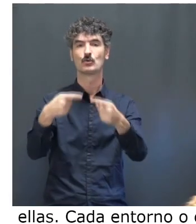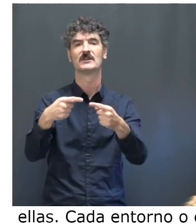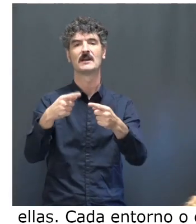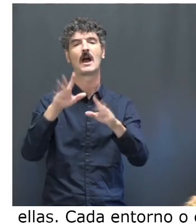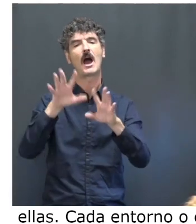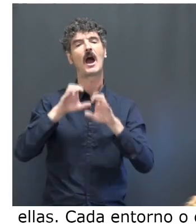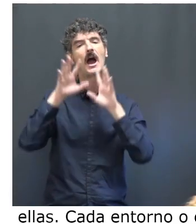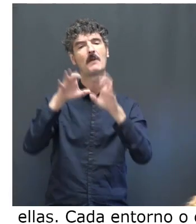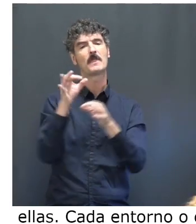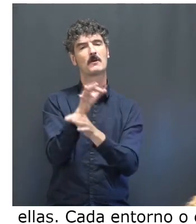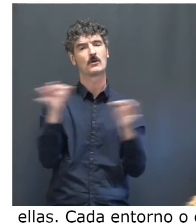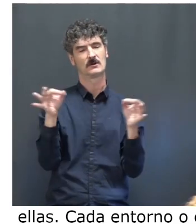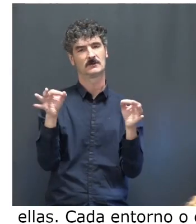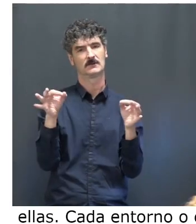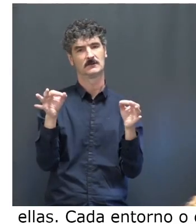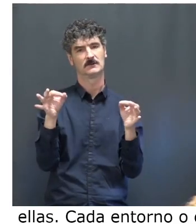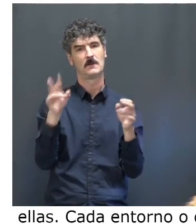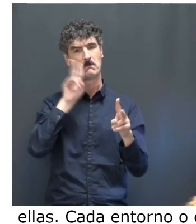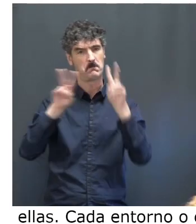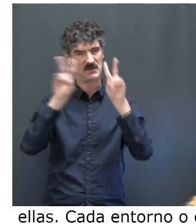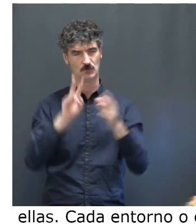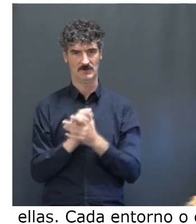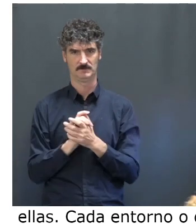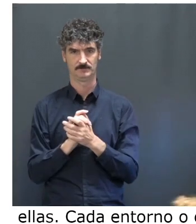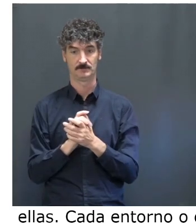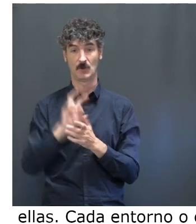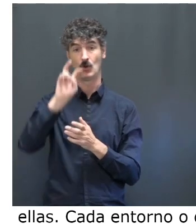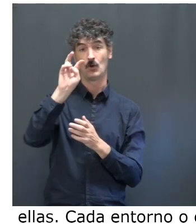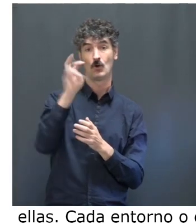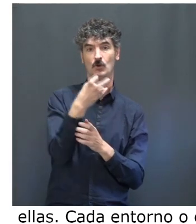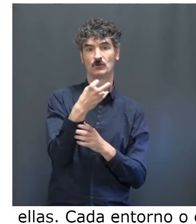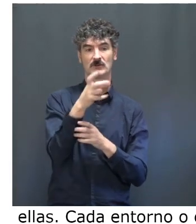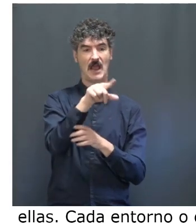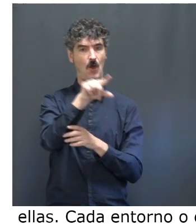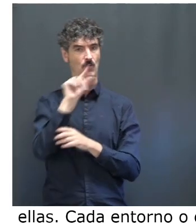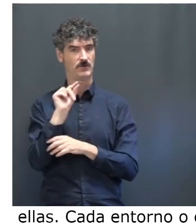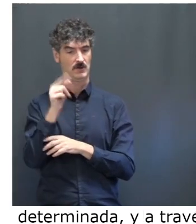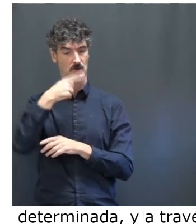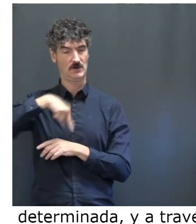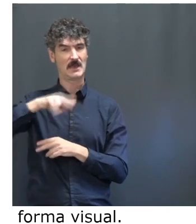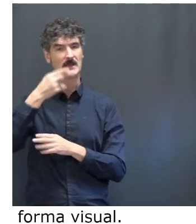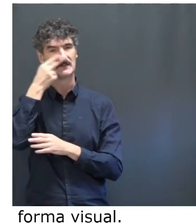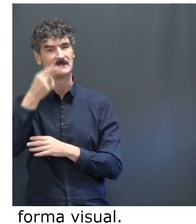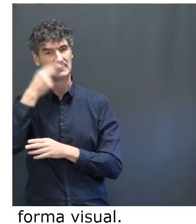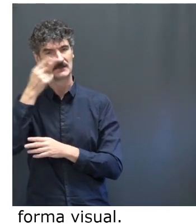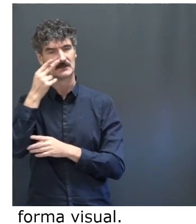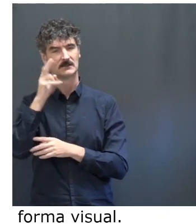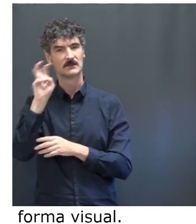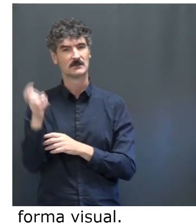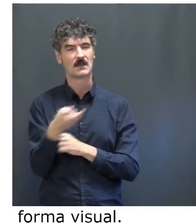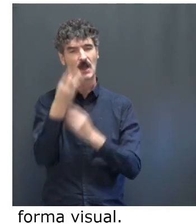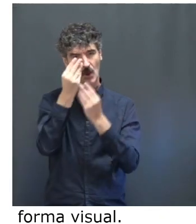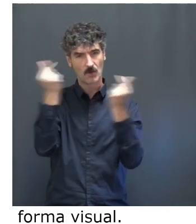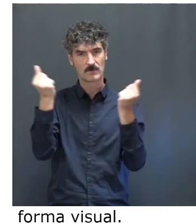forma efectiva y de forma visual. Otra de las opciones que yo creo que también es muy interesante, en muchas ocasiones se